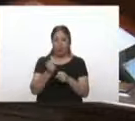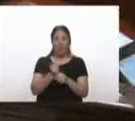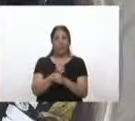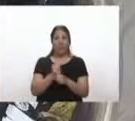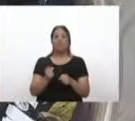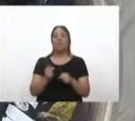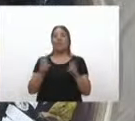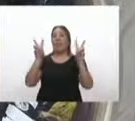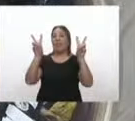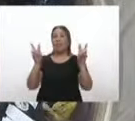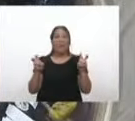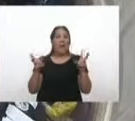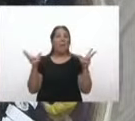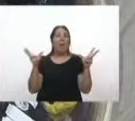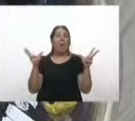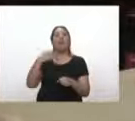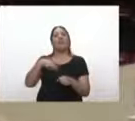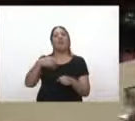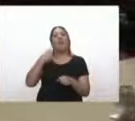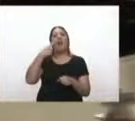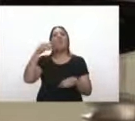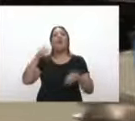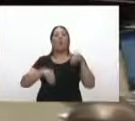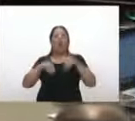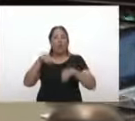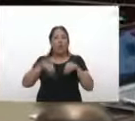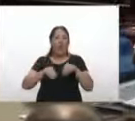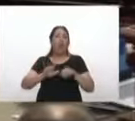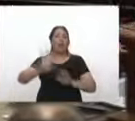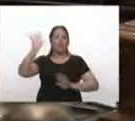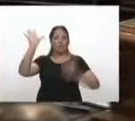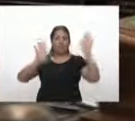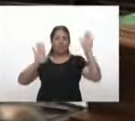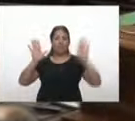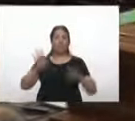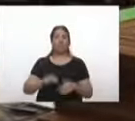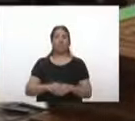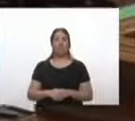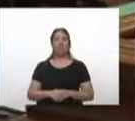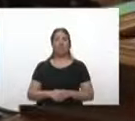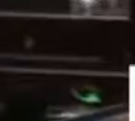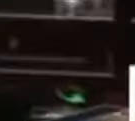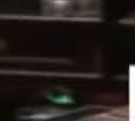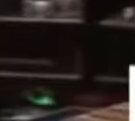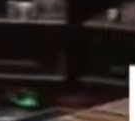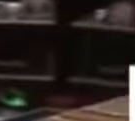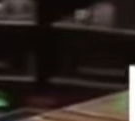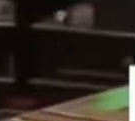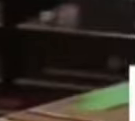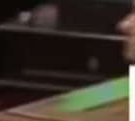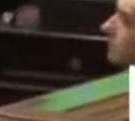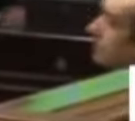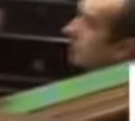supuesto. Porque no tenemos, digamos, cuestiones técnicas, no podemos tener 6 miradas distintas si más o menos